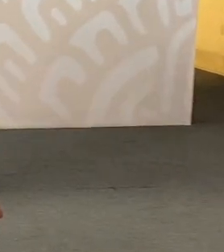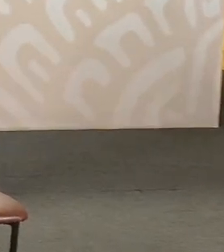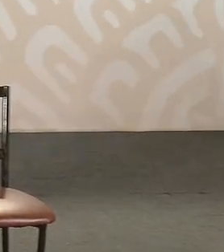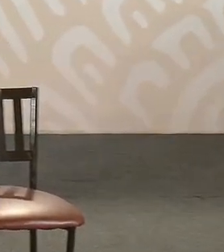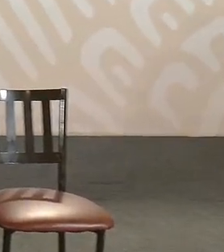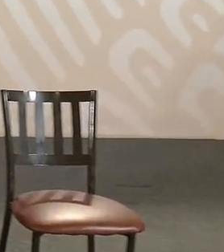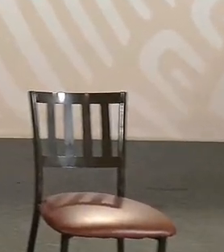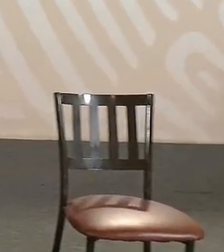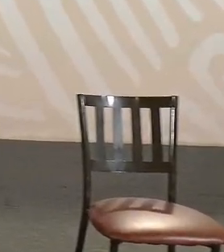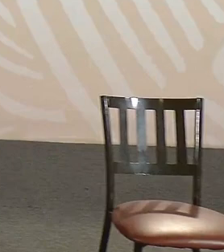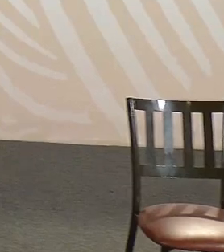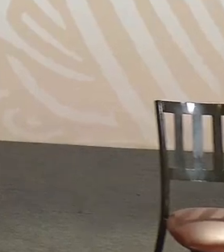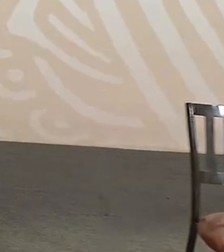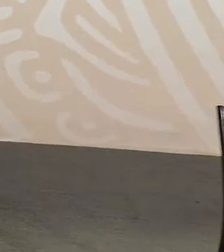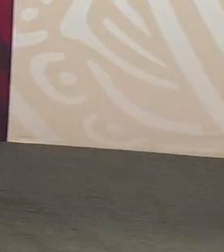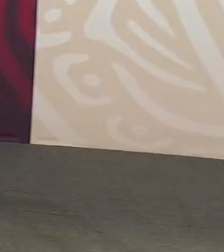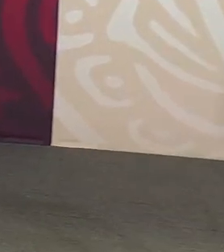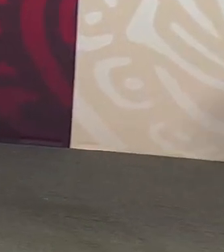Ánimo, ánimo.